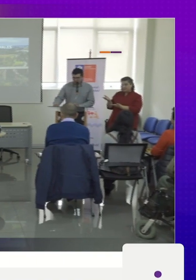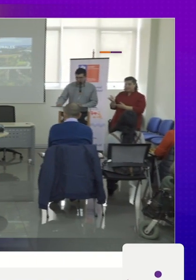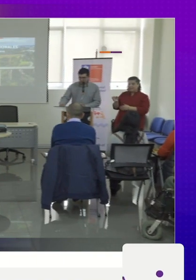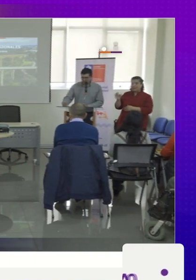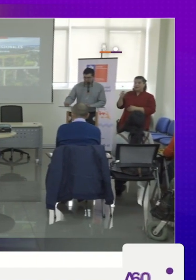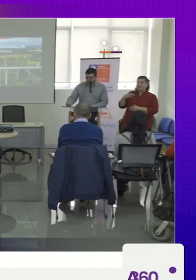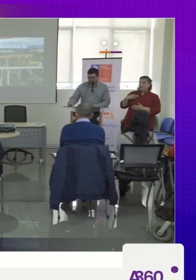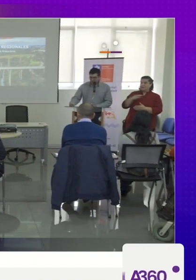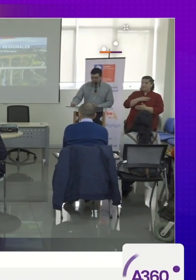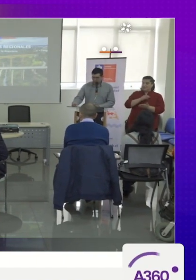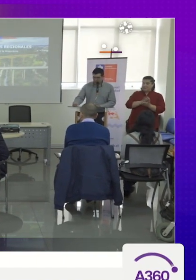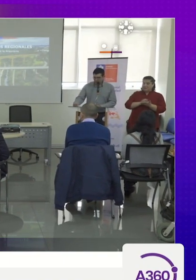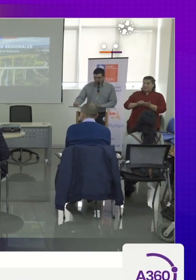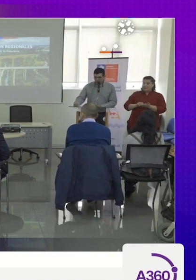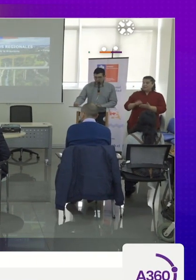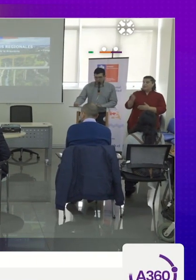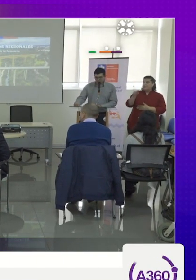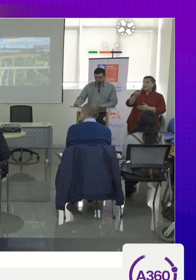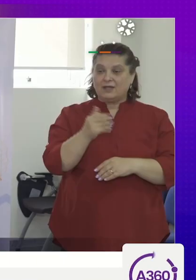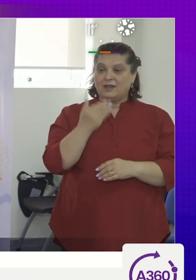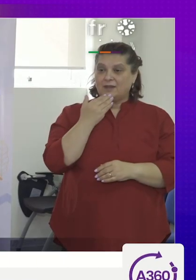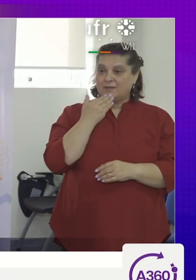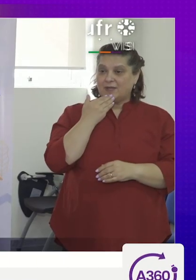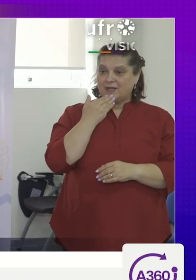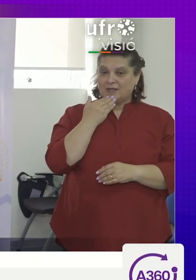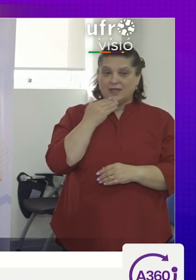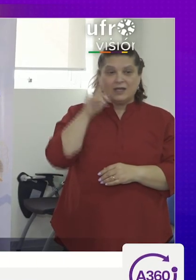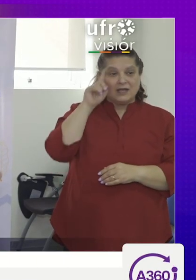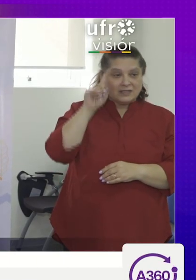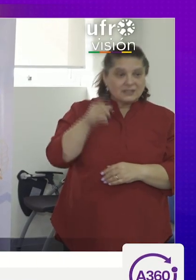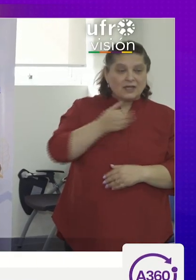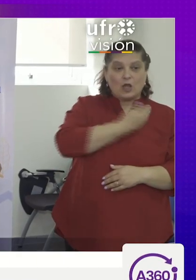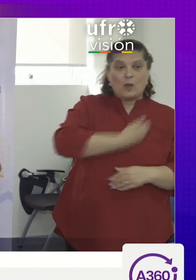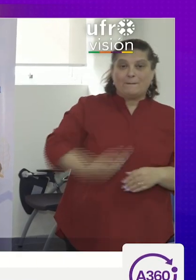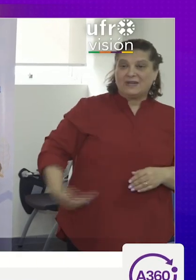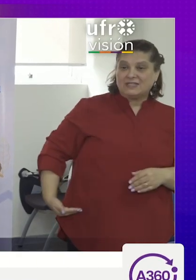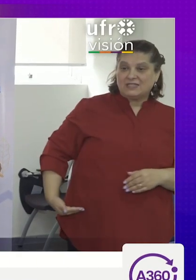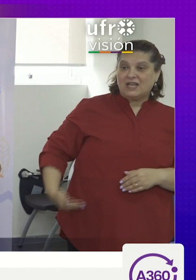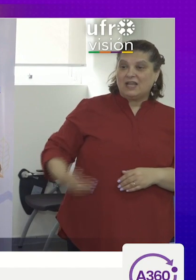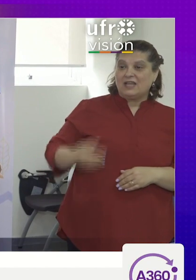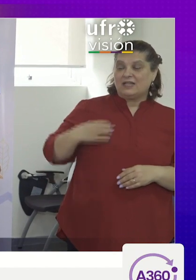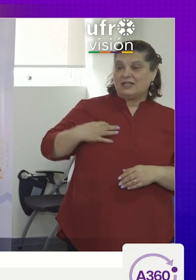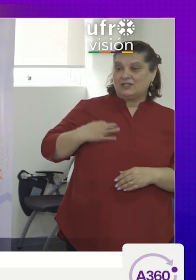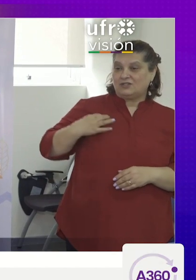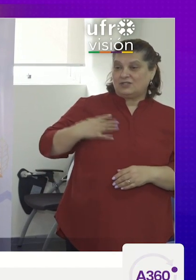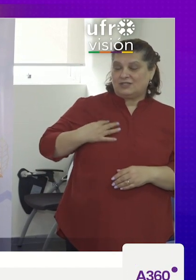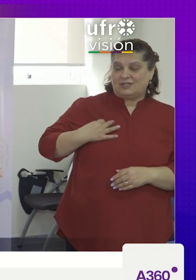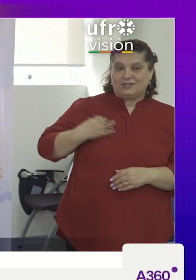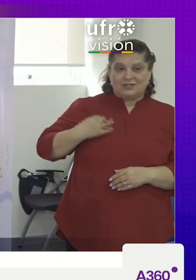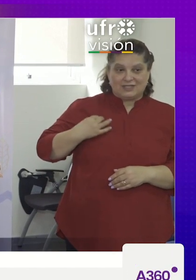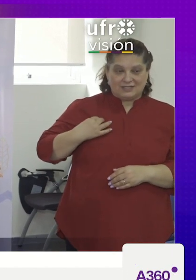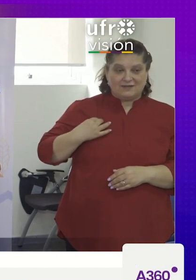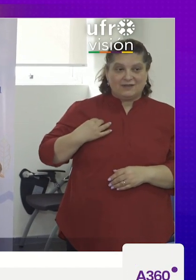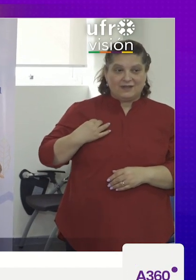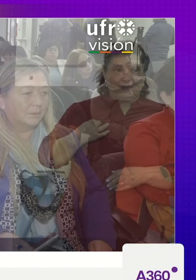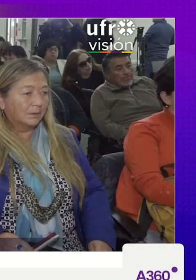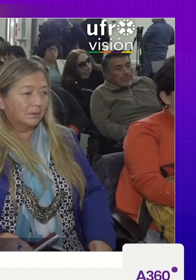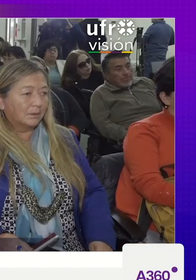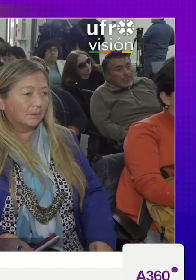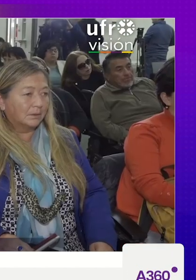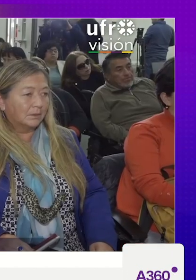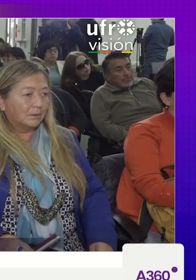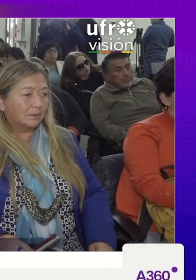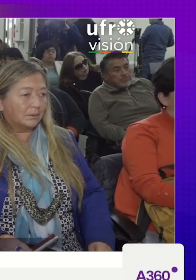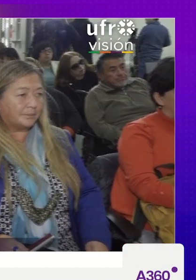como persona con discapacidad, porque en el fondo es certificarse nomás, no es este que... pero es un